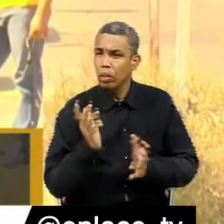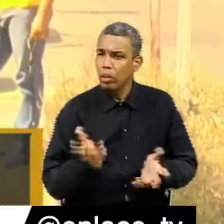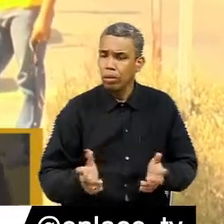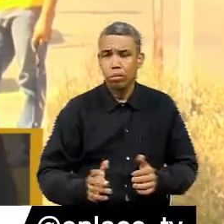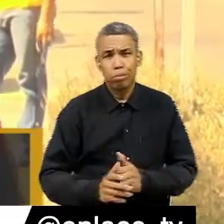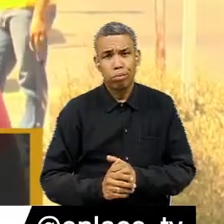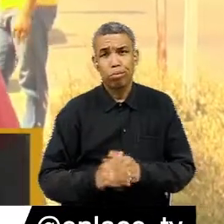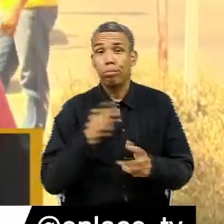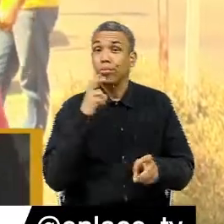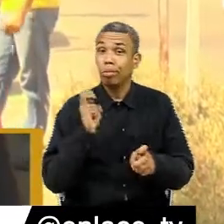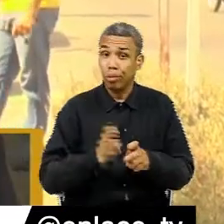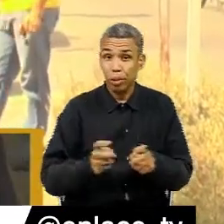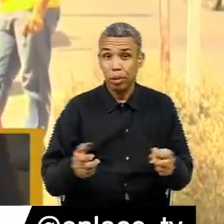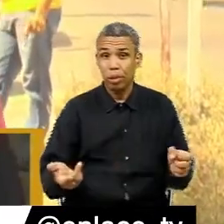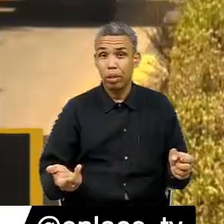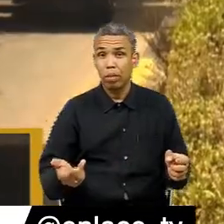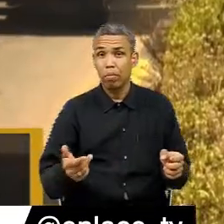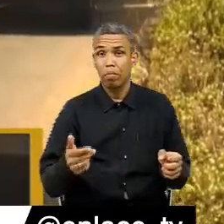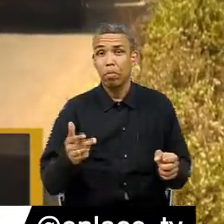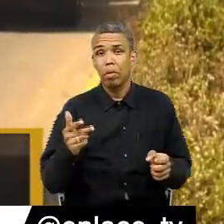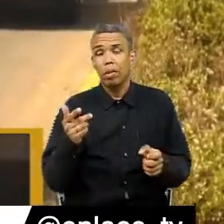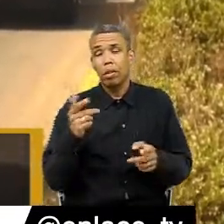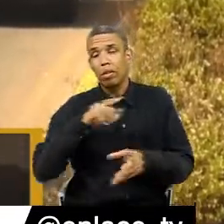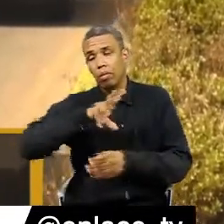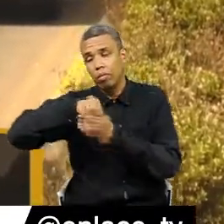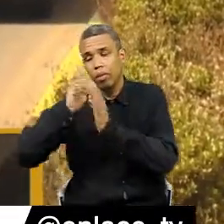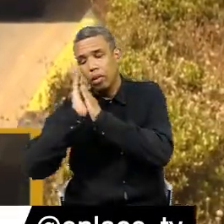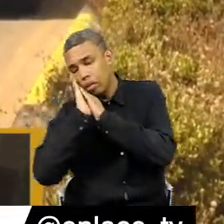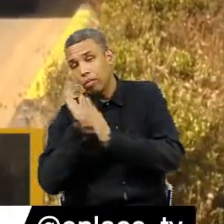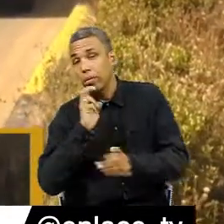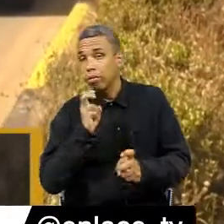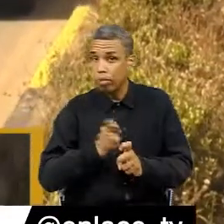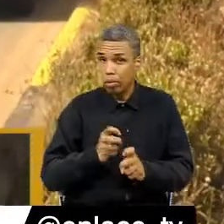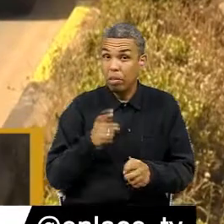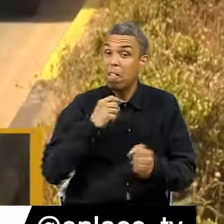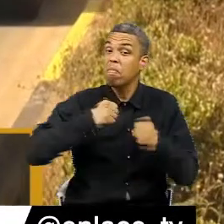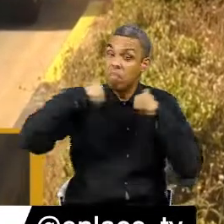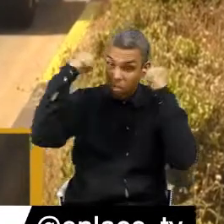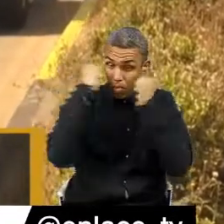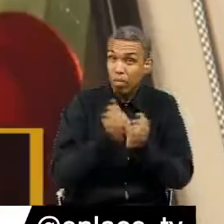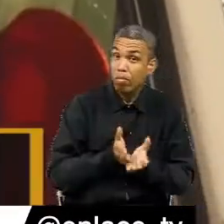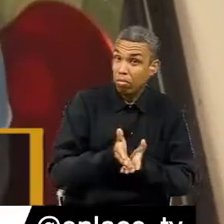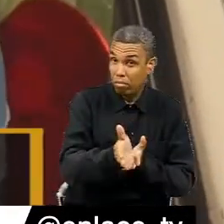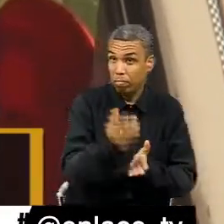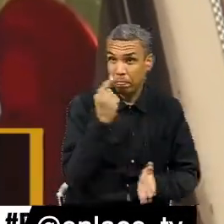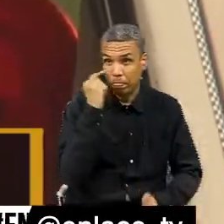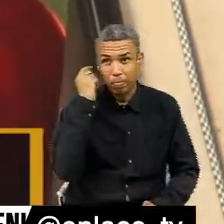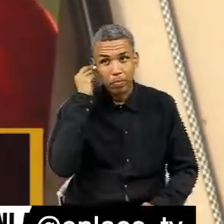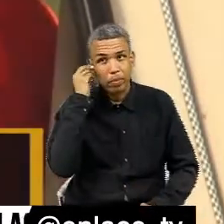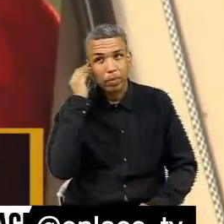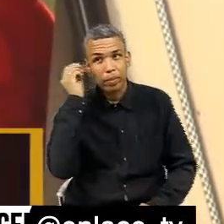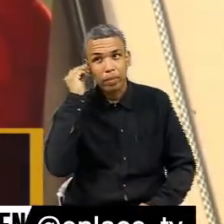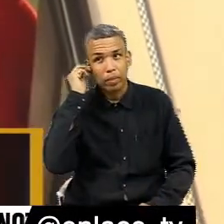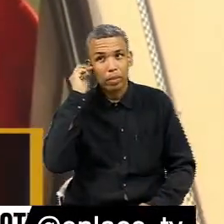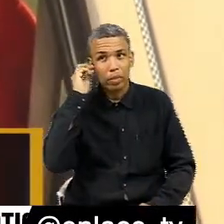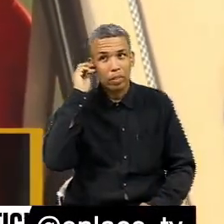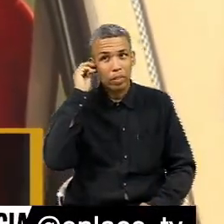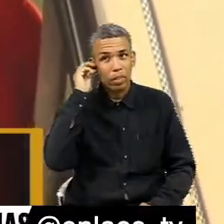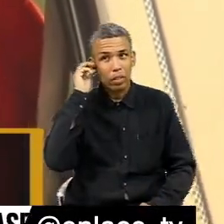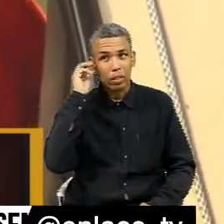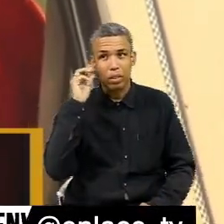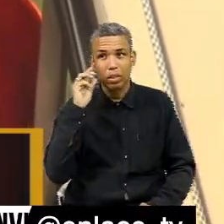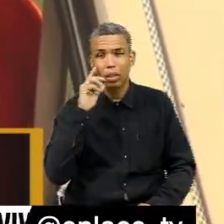fruto del alimento a nuestros hijos. El paro sí existe, dice uno de los transportadores en cese de actividades. Sí, sigue el paro todavía. El ministro dice que no